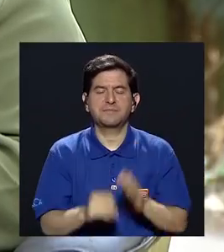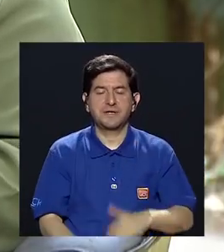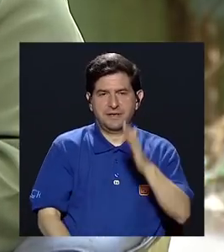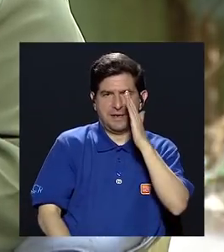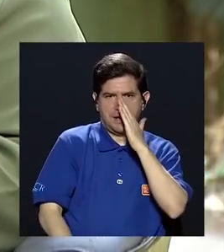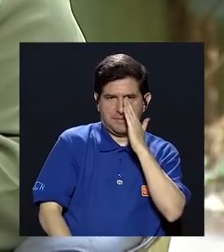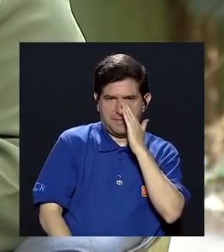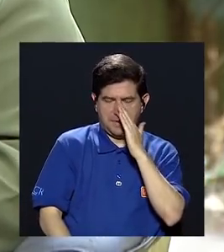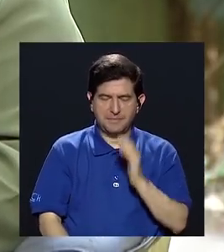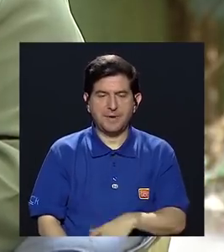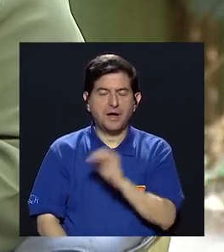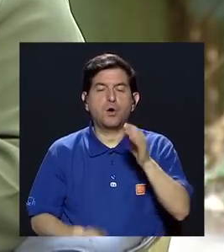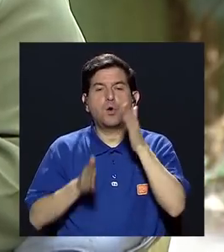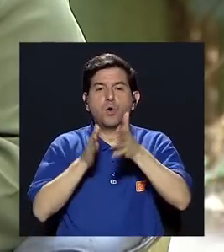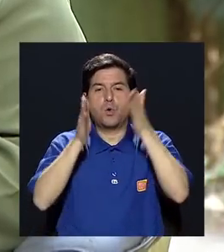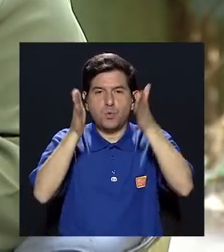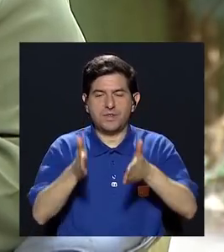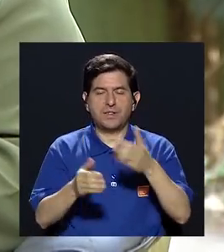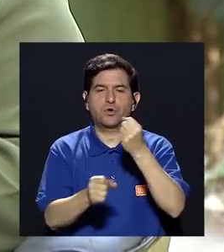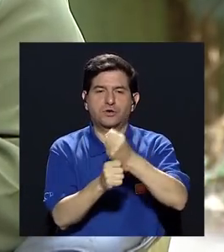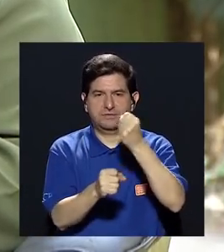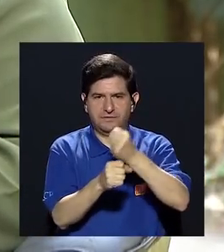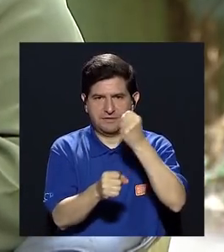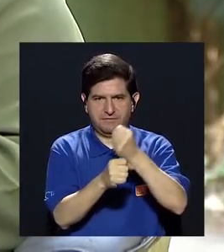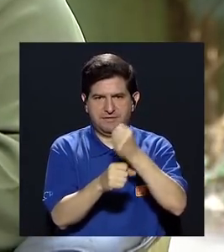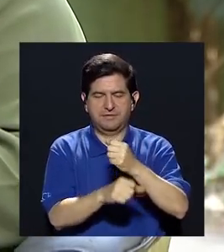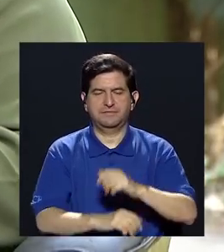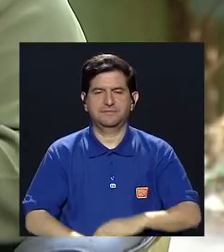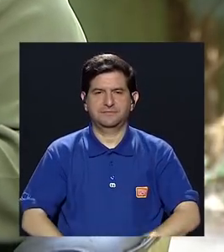donde las madres o los cuidadores trabajan.